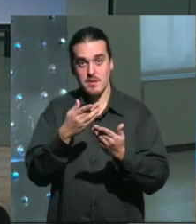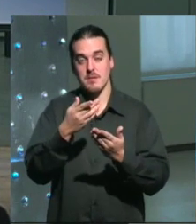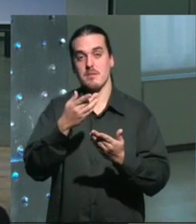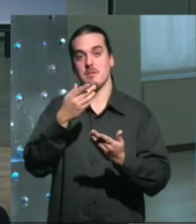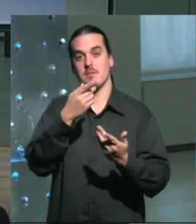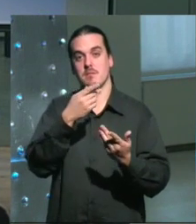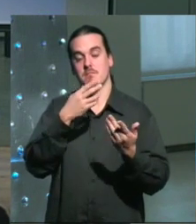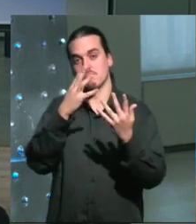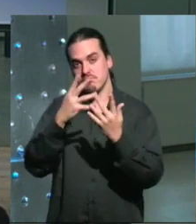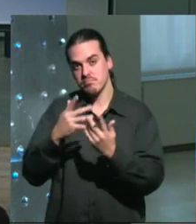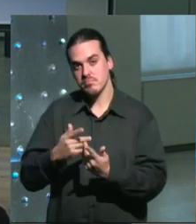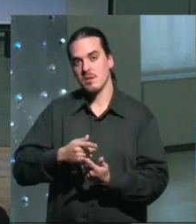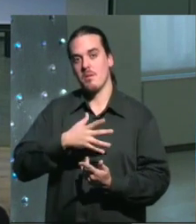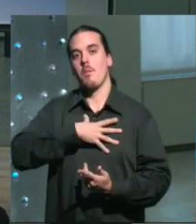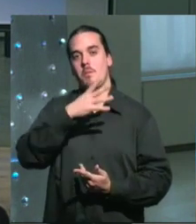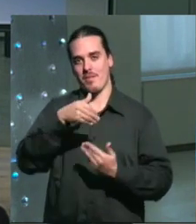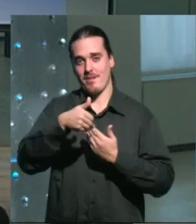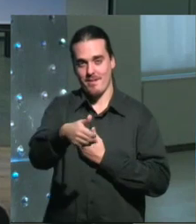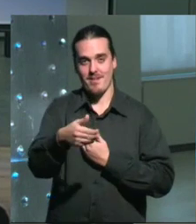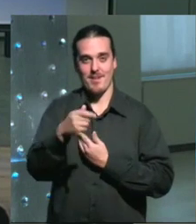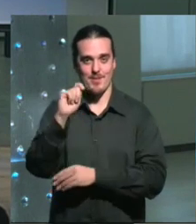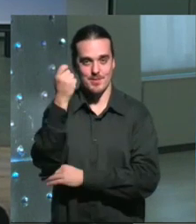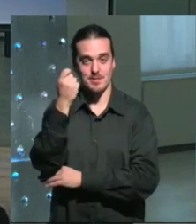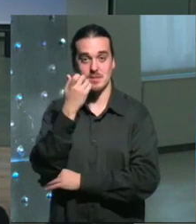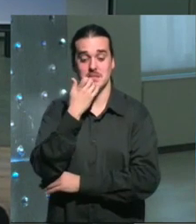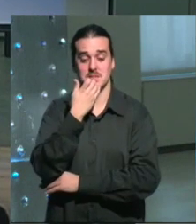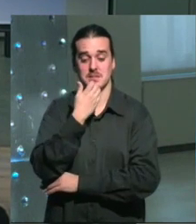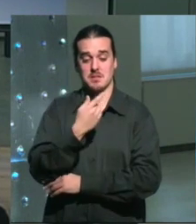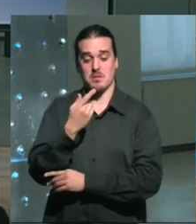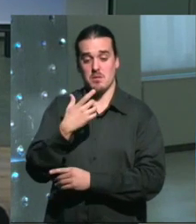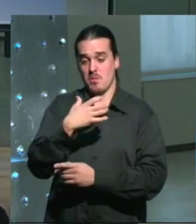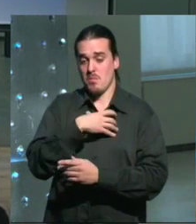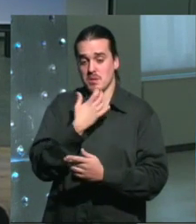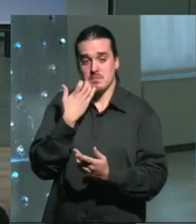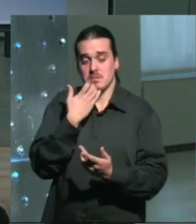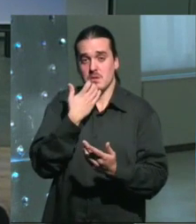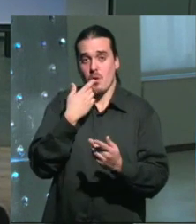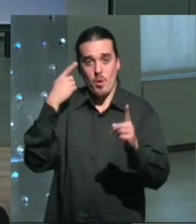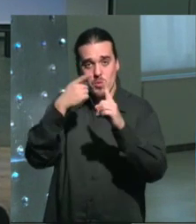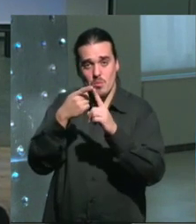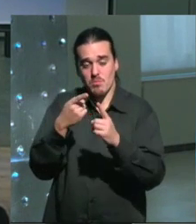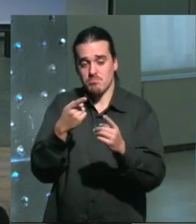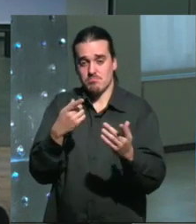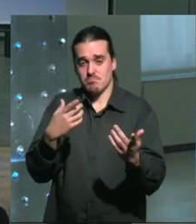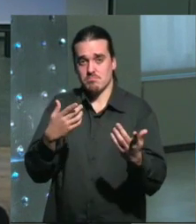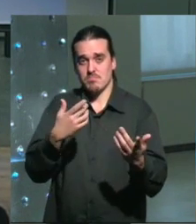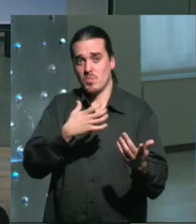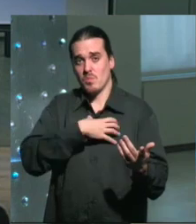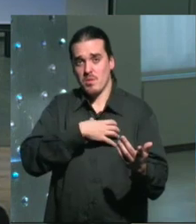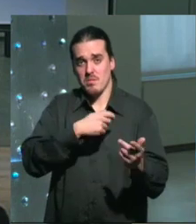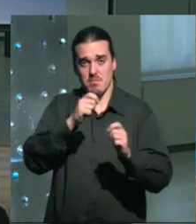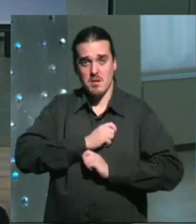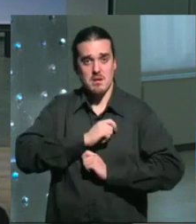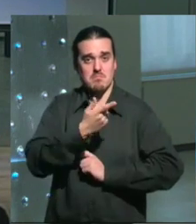Realizables. Si te quedas corto en los objetivos y lo hace la persona de manera fácil, no se mantiene motivado. Porque, por otro lado, si le das un